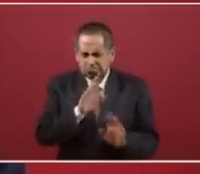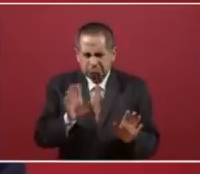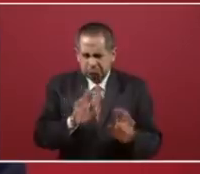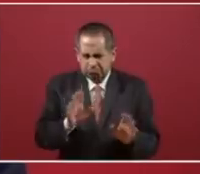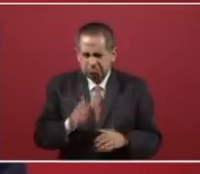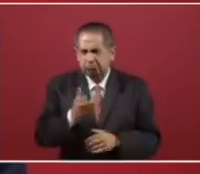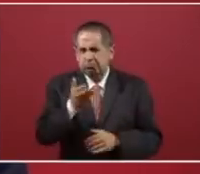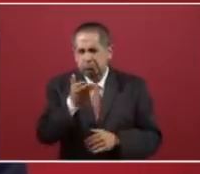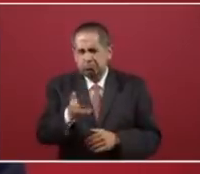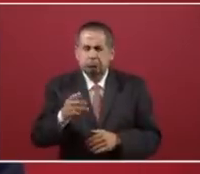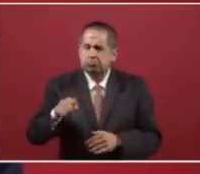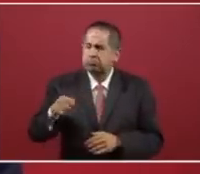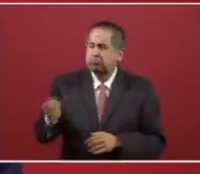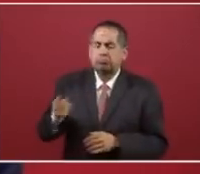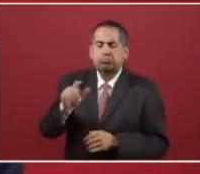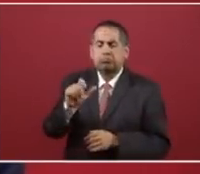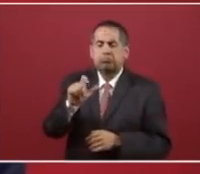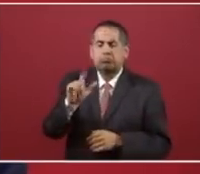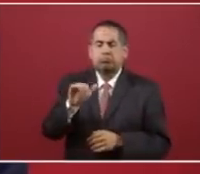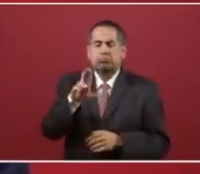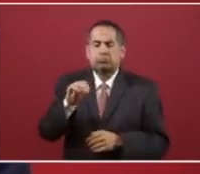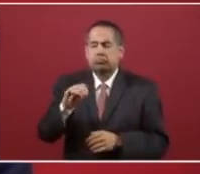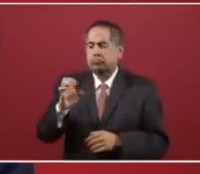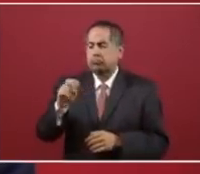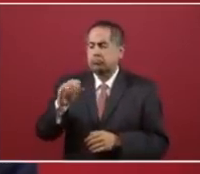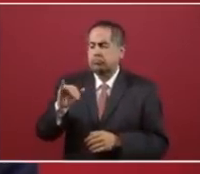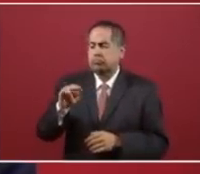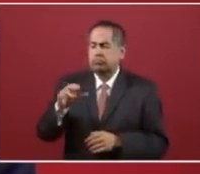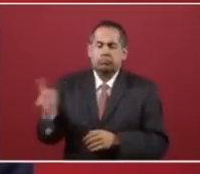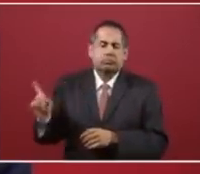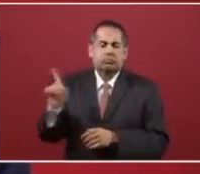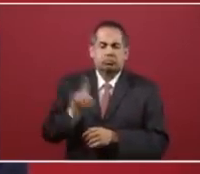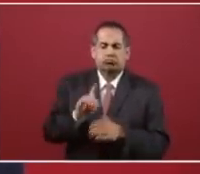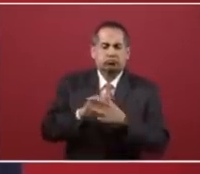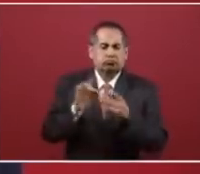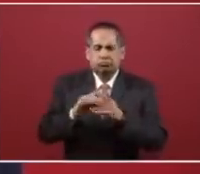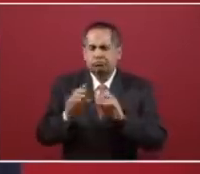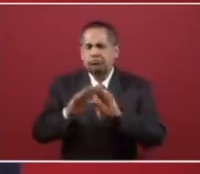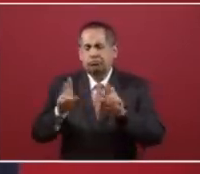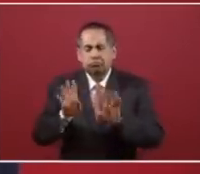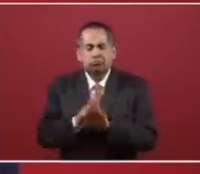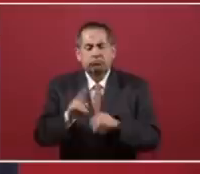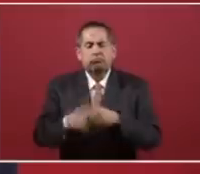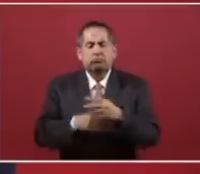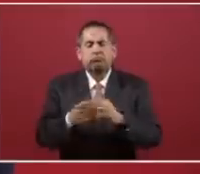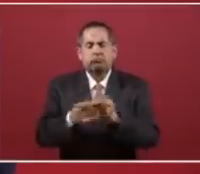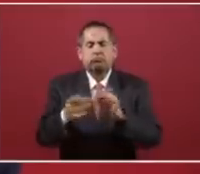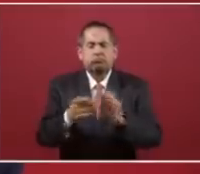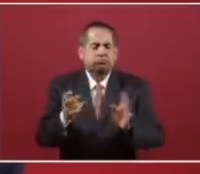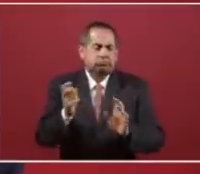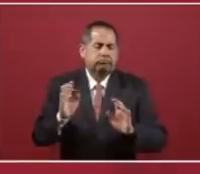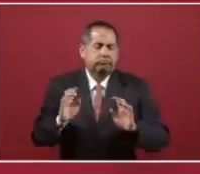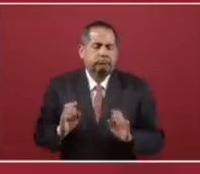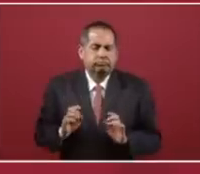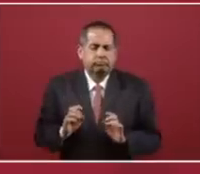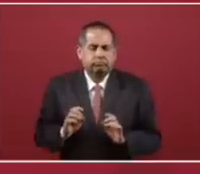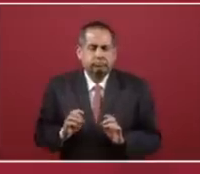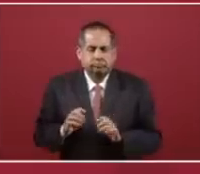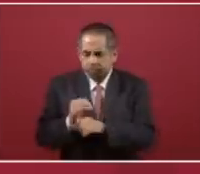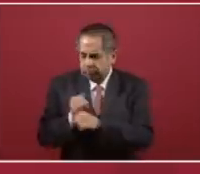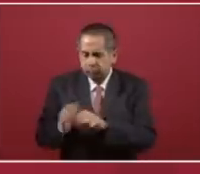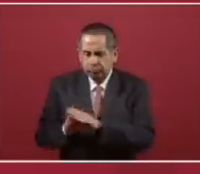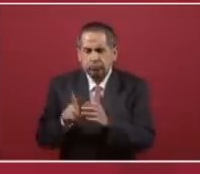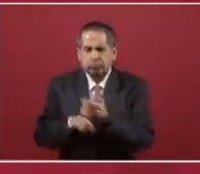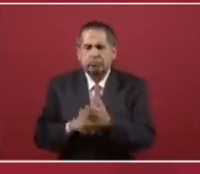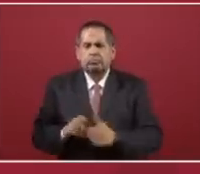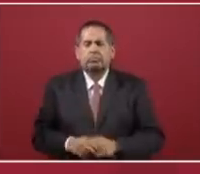le pedimos a alejandro encinas que nos informe cómo va es la investigación